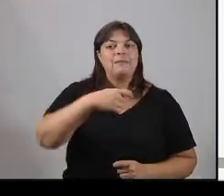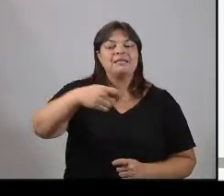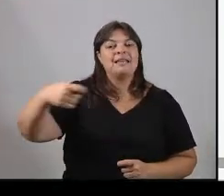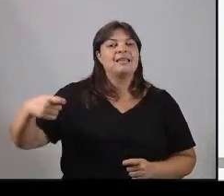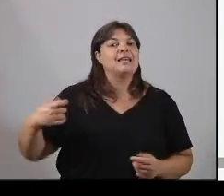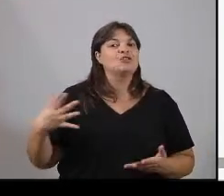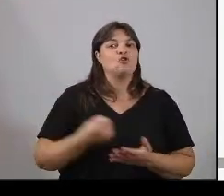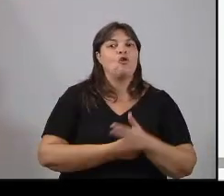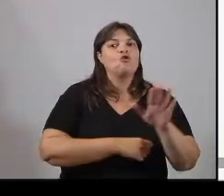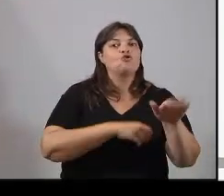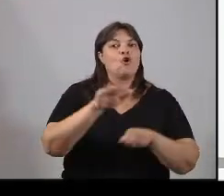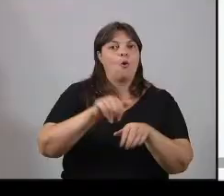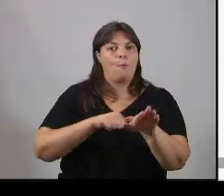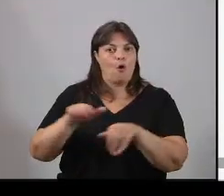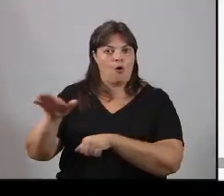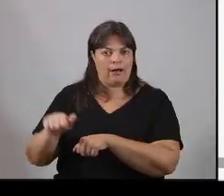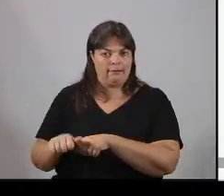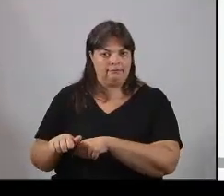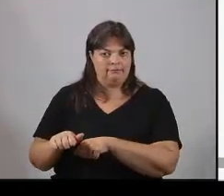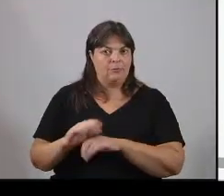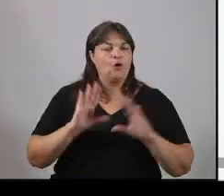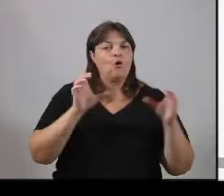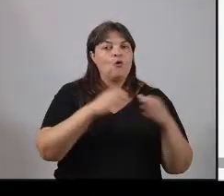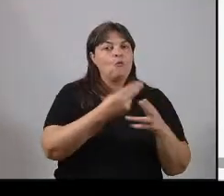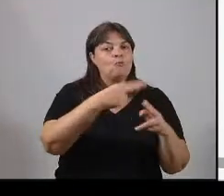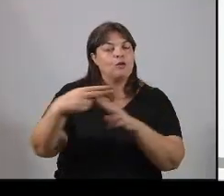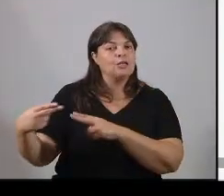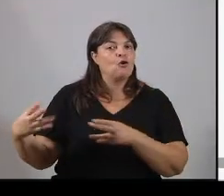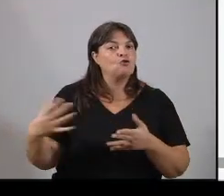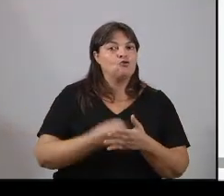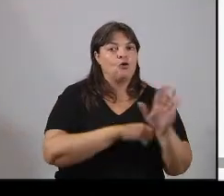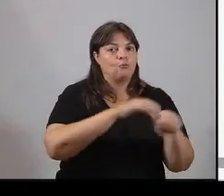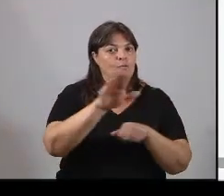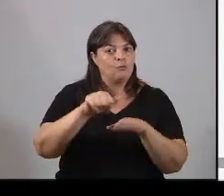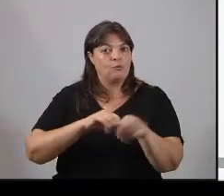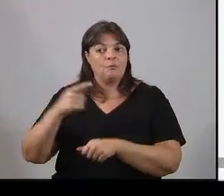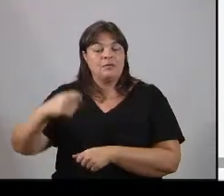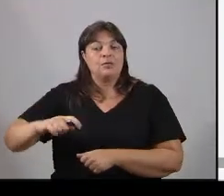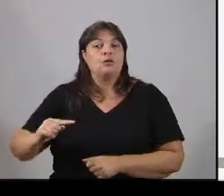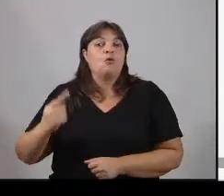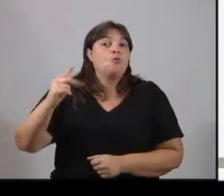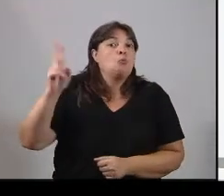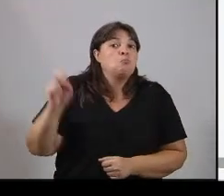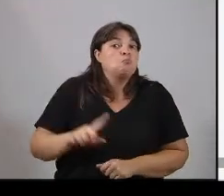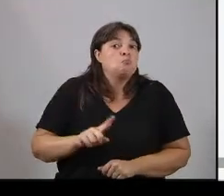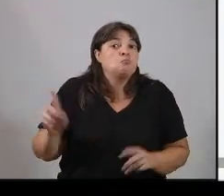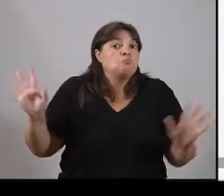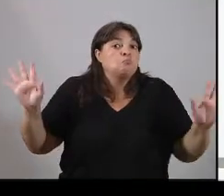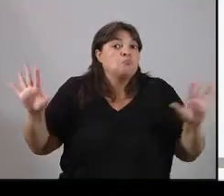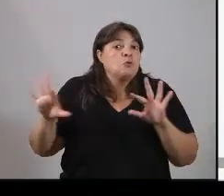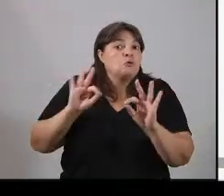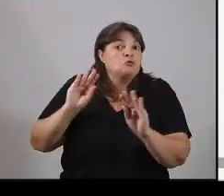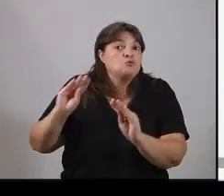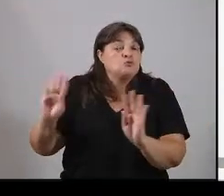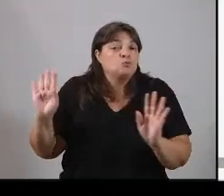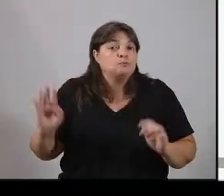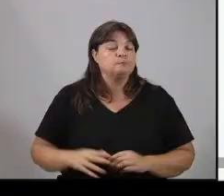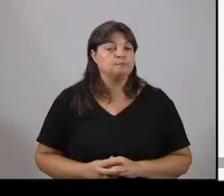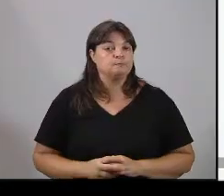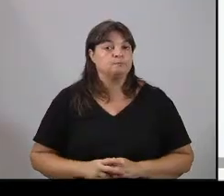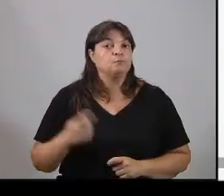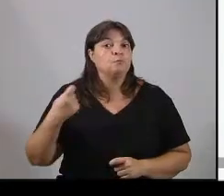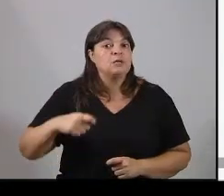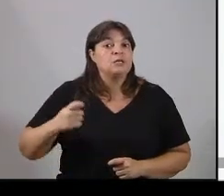presidentes de los grupos. Y hay un presidente que decide no venir. Hay un presidente